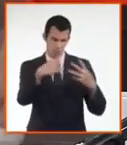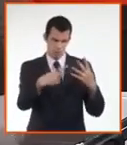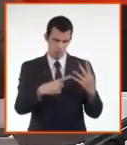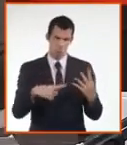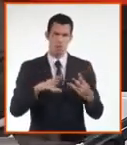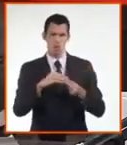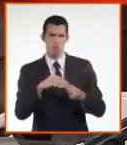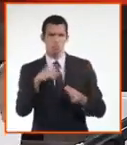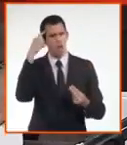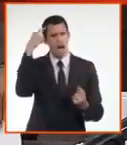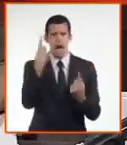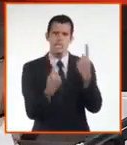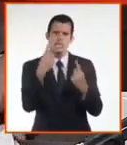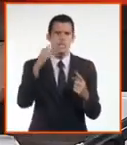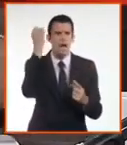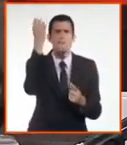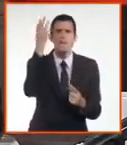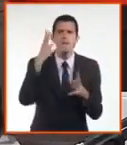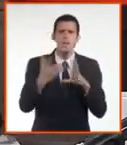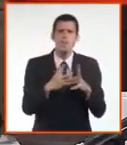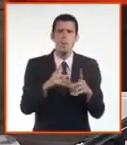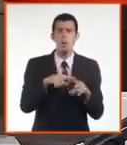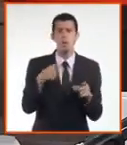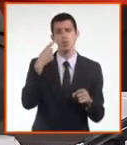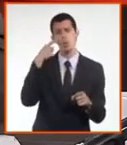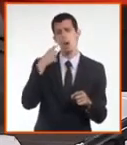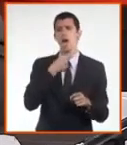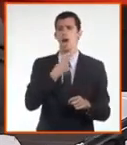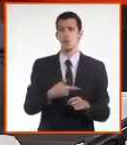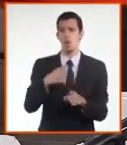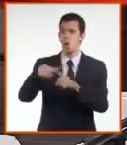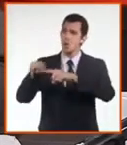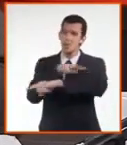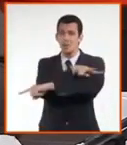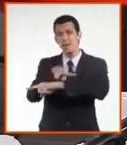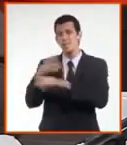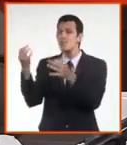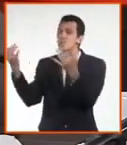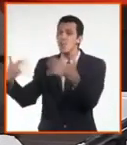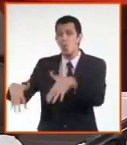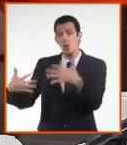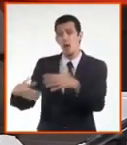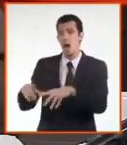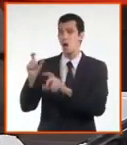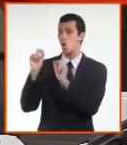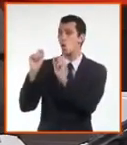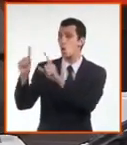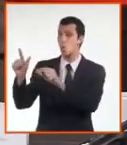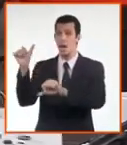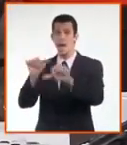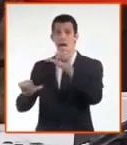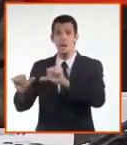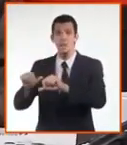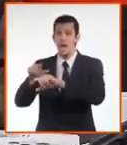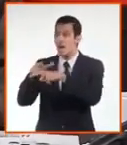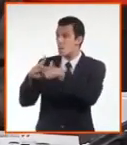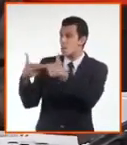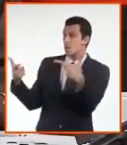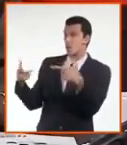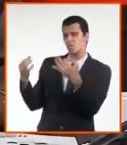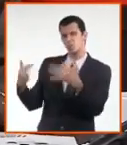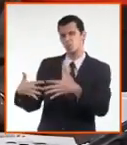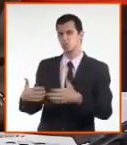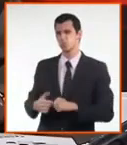precios de las materias primas se están incrementando yo quería citar sólo dos ejemplos ejemplo el enalapril